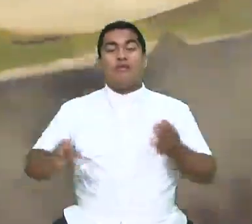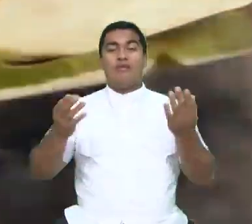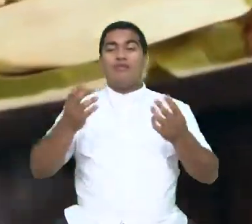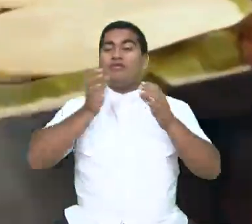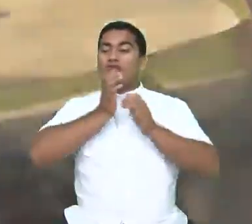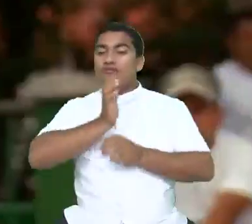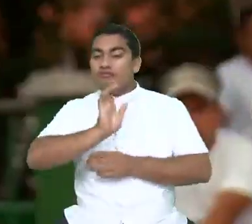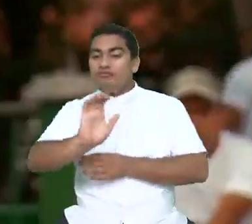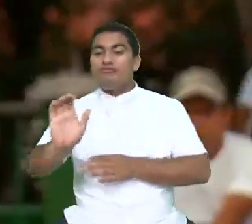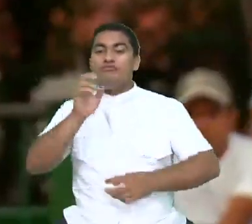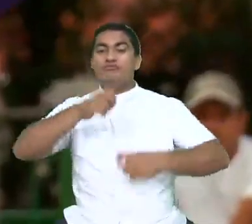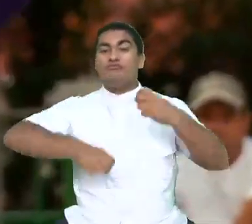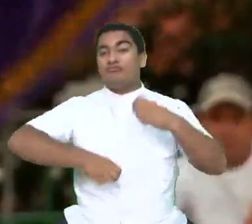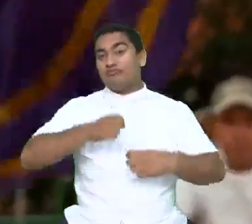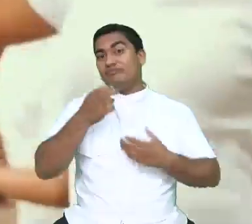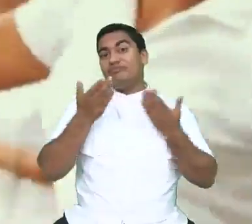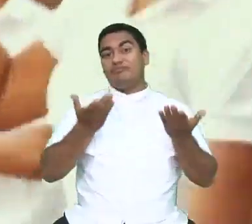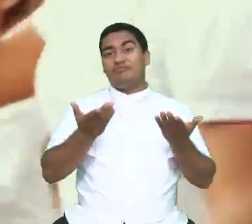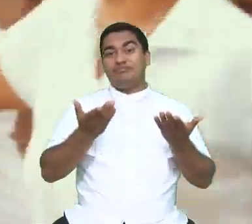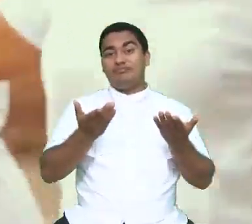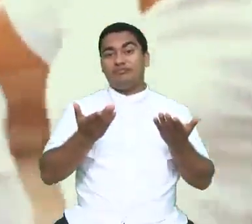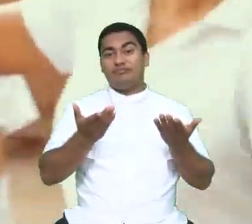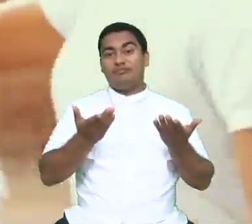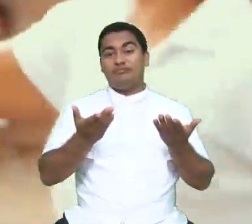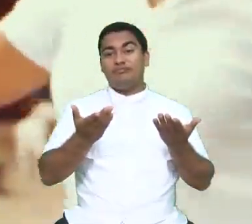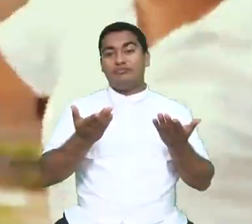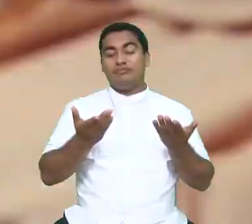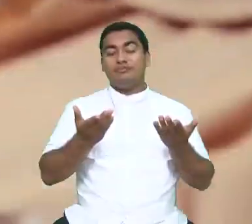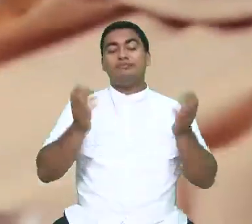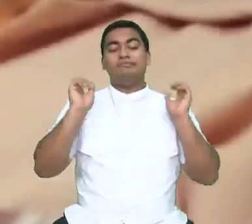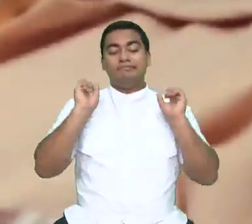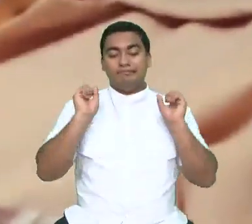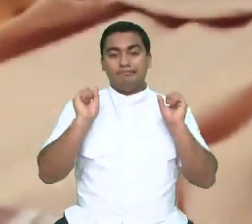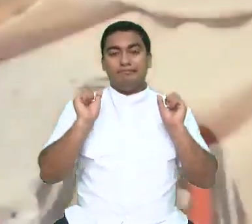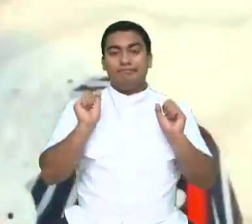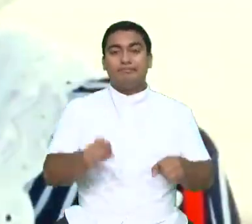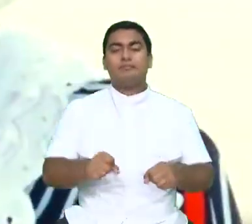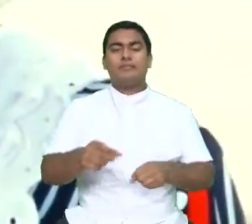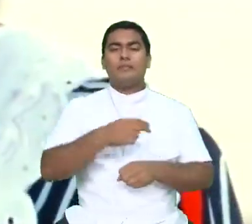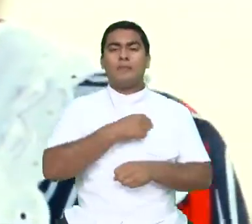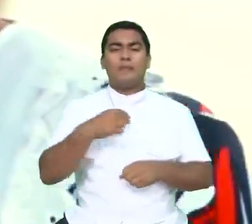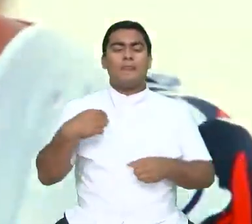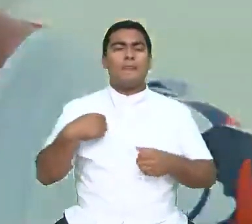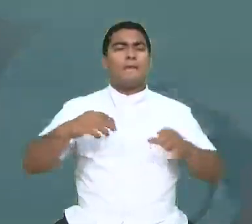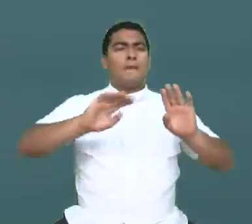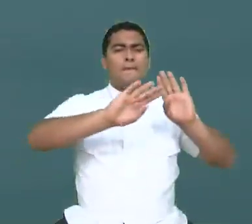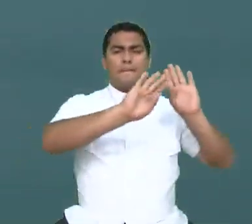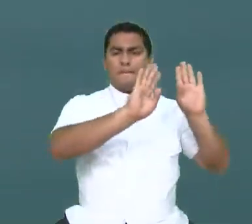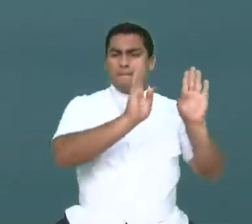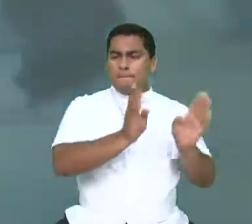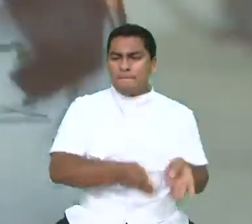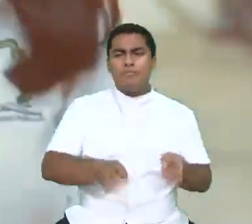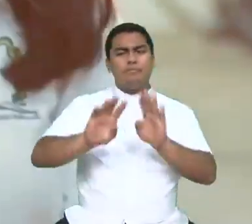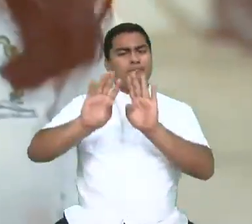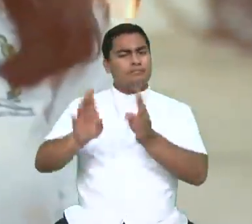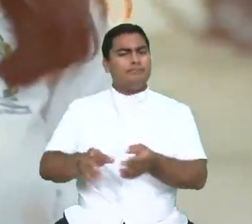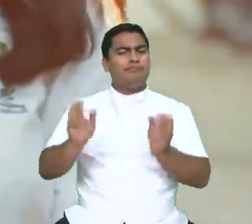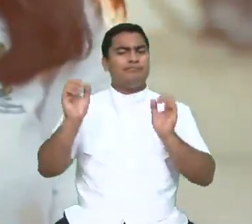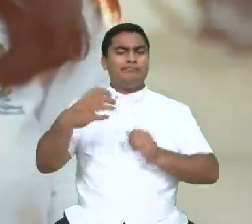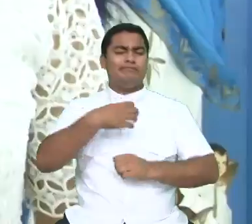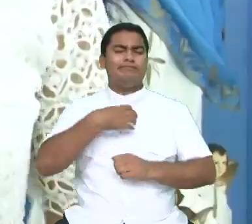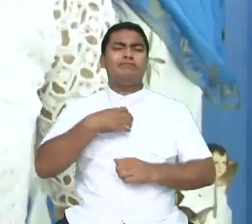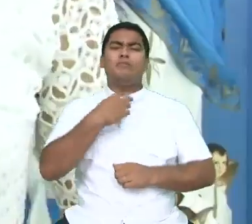decir, realmente el desarrollo, la oportunidad. Las mujeres somos incluidas, tenemos voz y